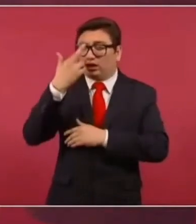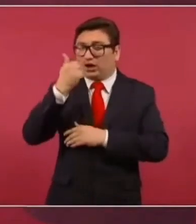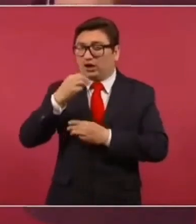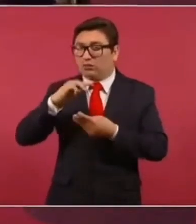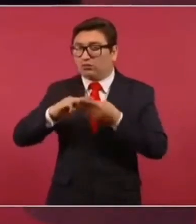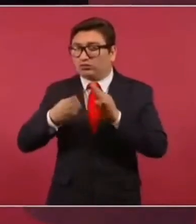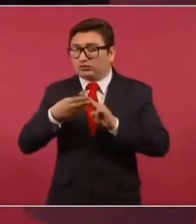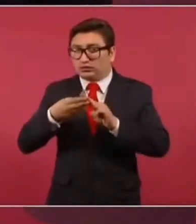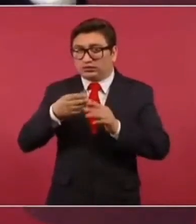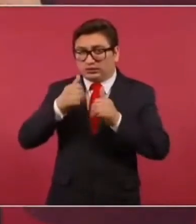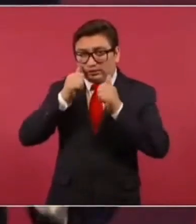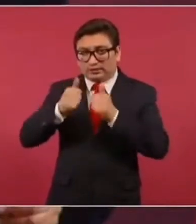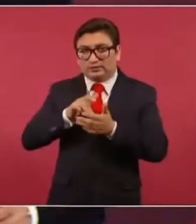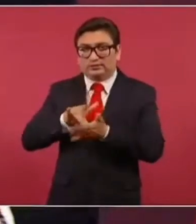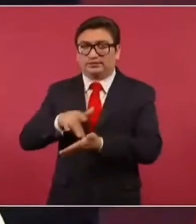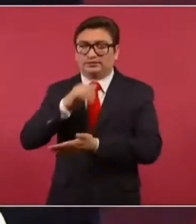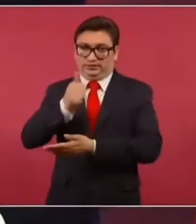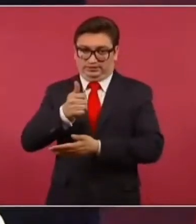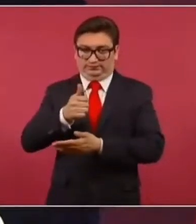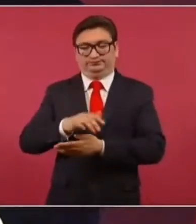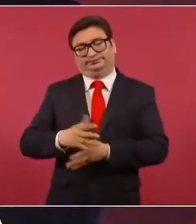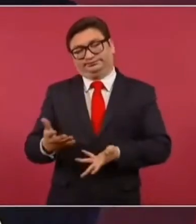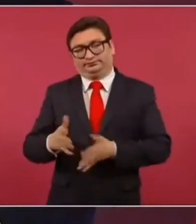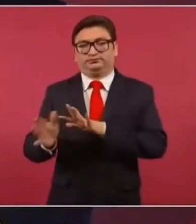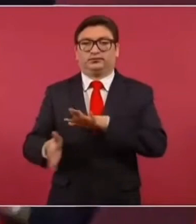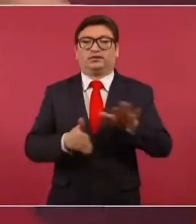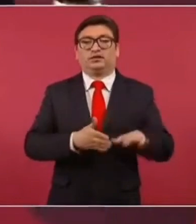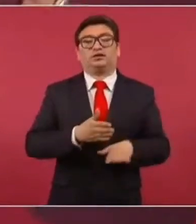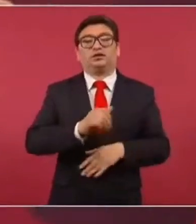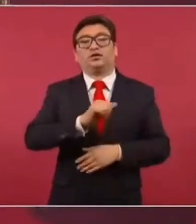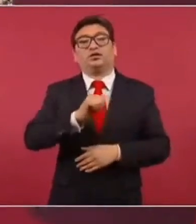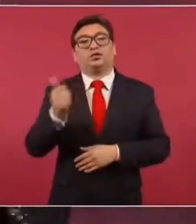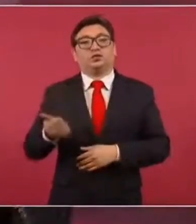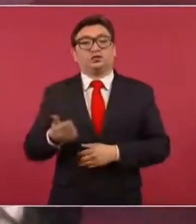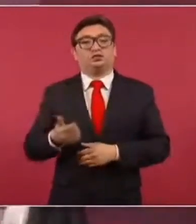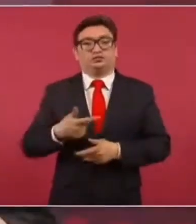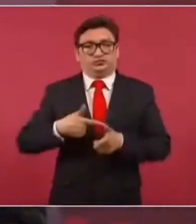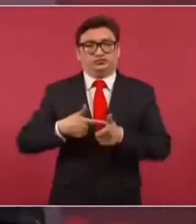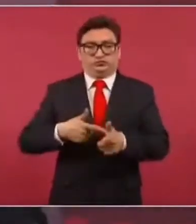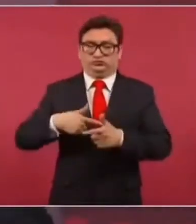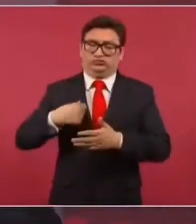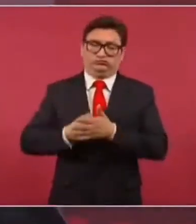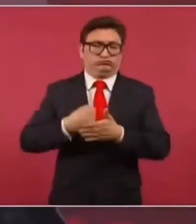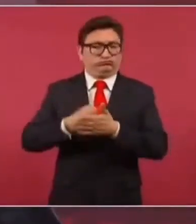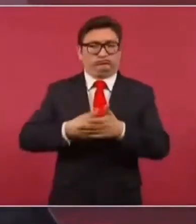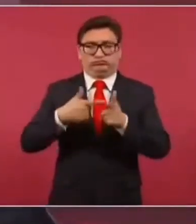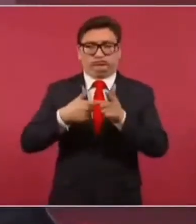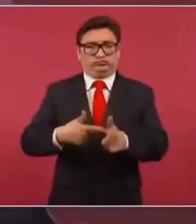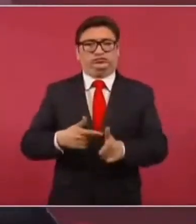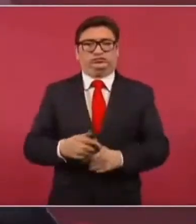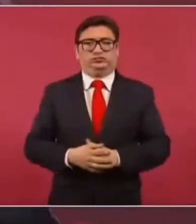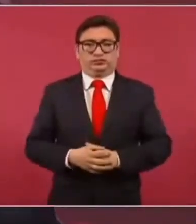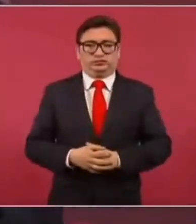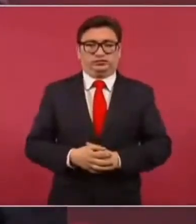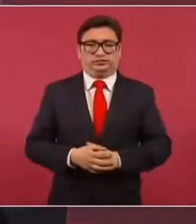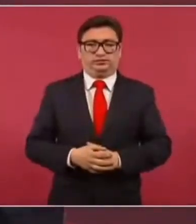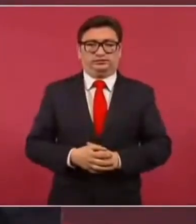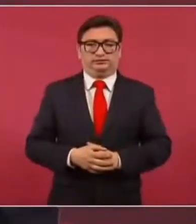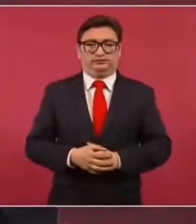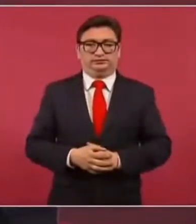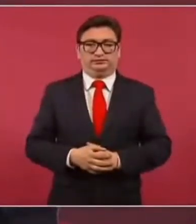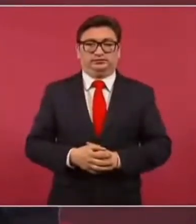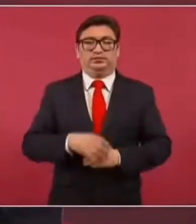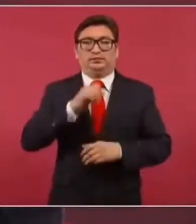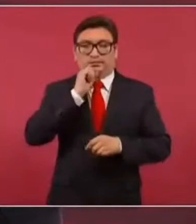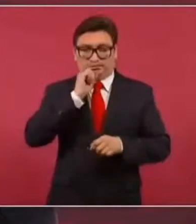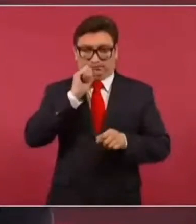Entonces, eso por un lado. Y vamos a seguir insistiendo. Bien, tengo